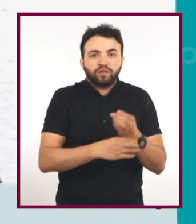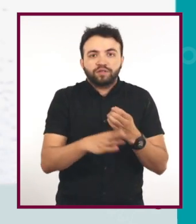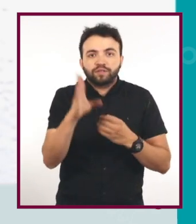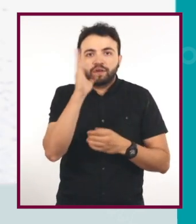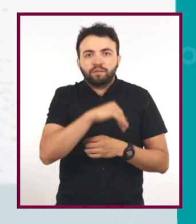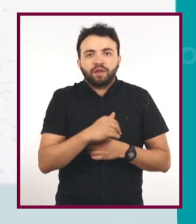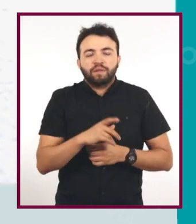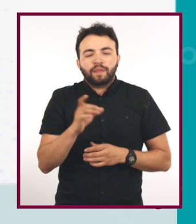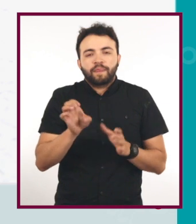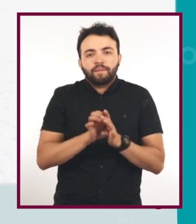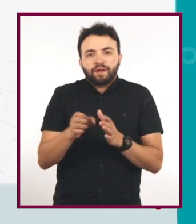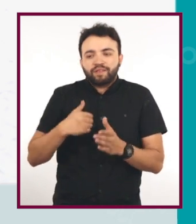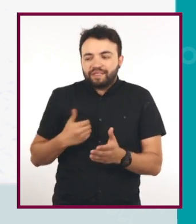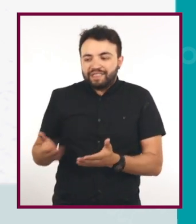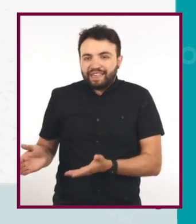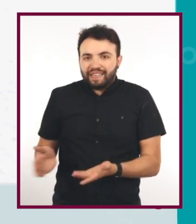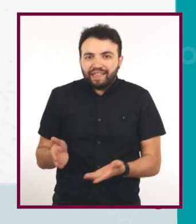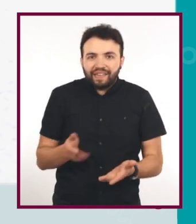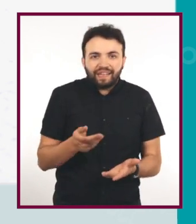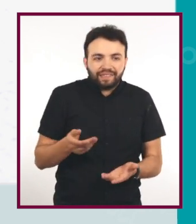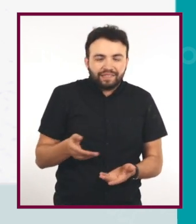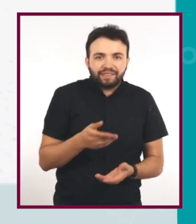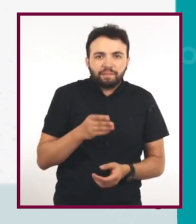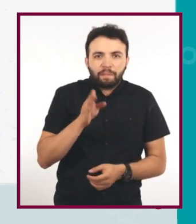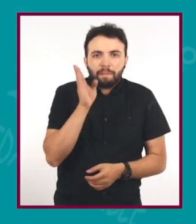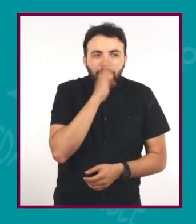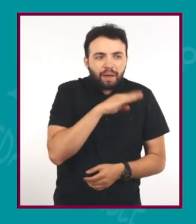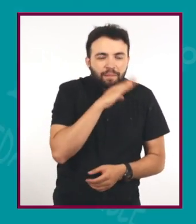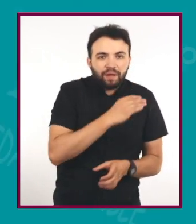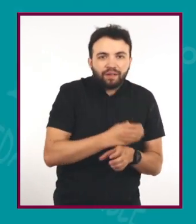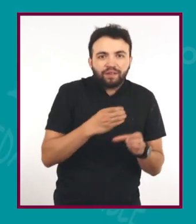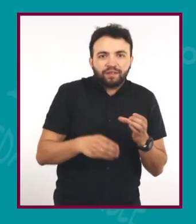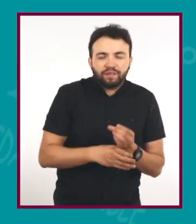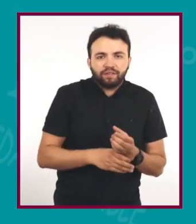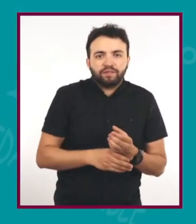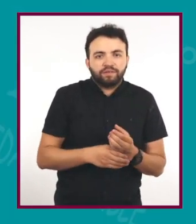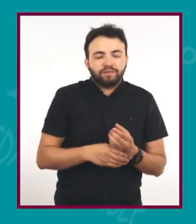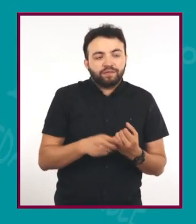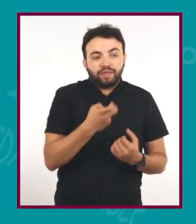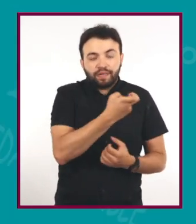quieres sabiendo que vas a terminar cediendo ante la presión social.